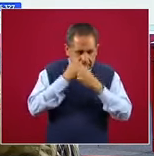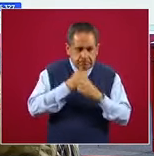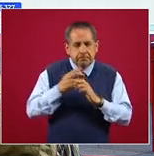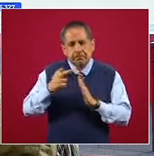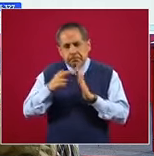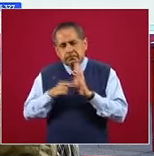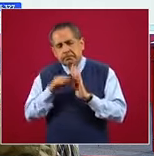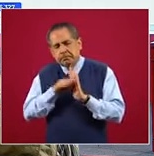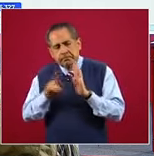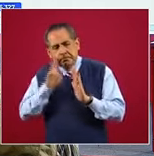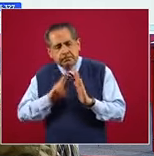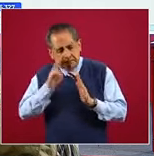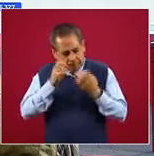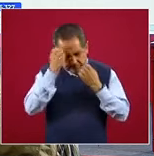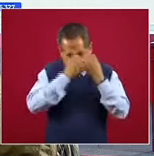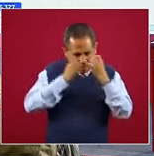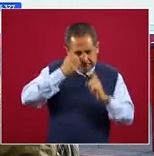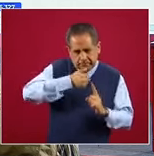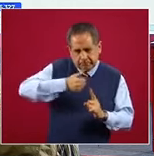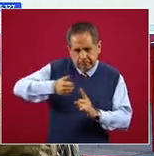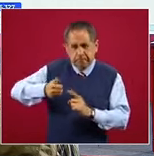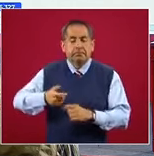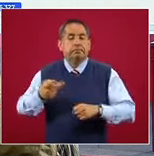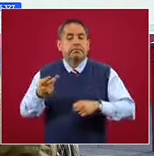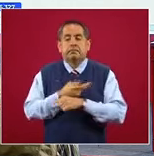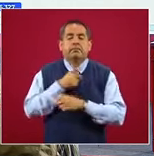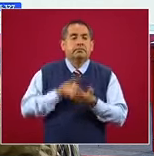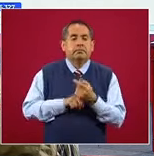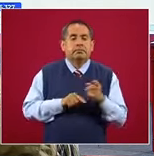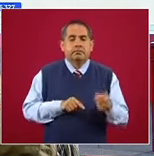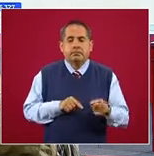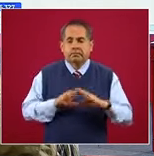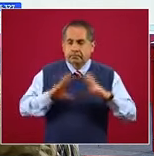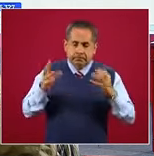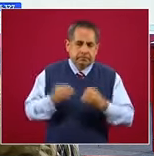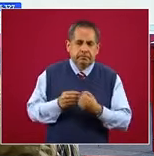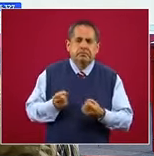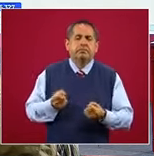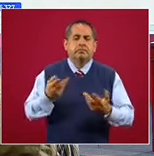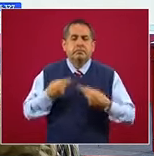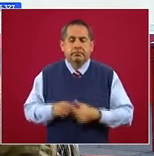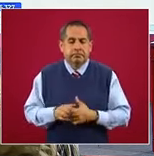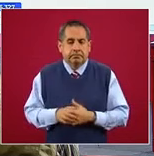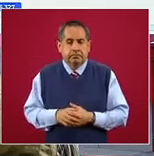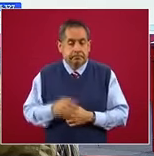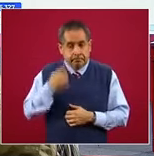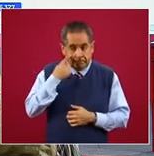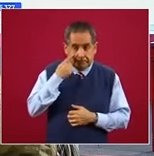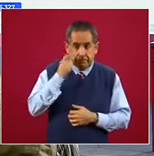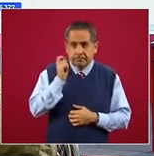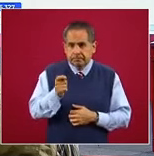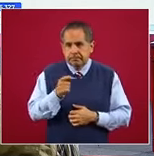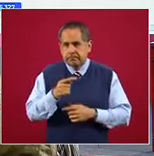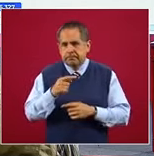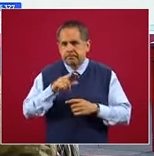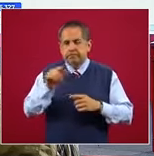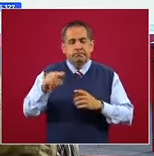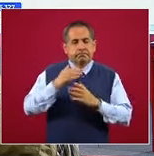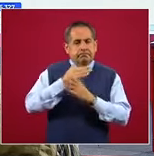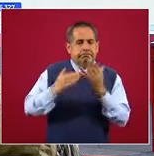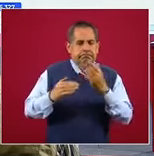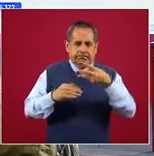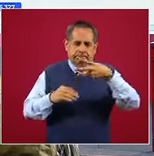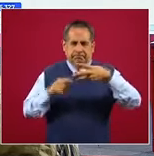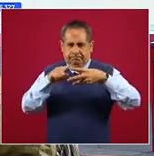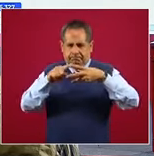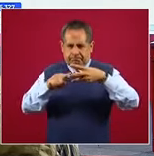un protocolo y son estudiados. Ahora, ¿qué pasa con este número grande de personas? Pues básicamente se dividen luego en